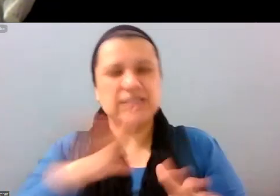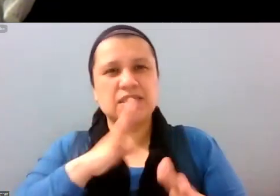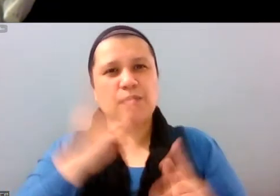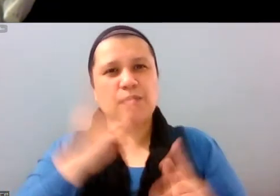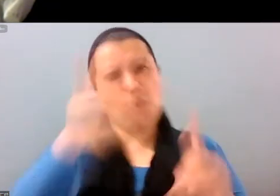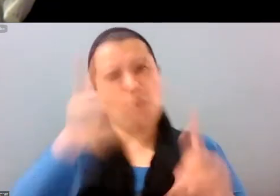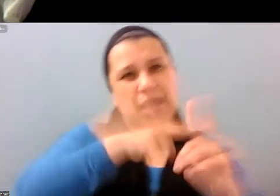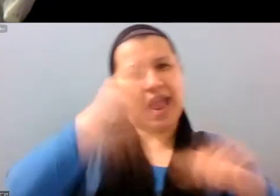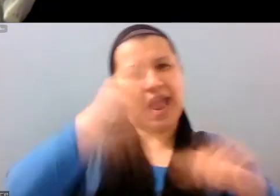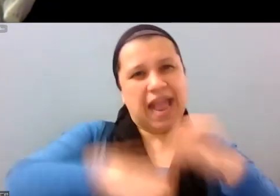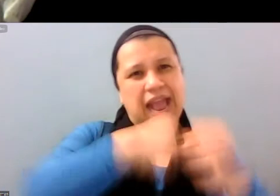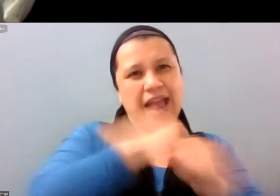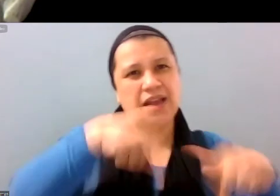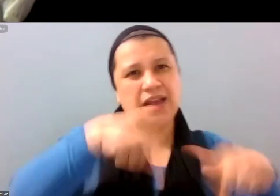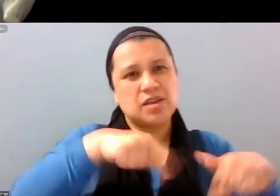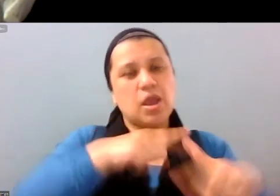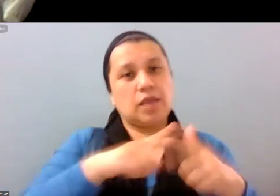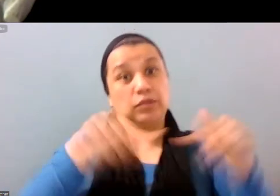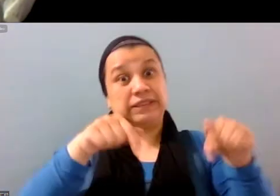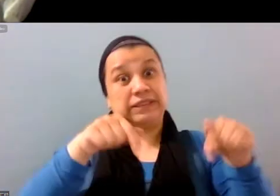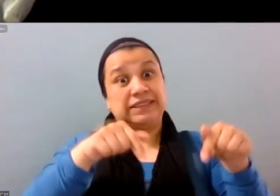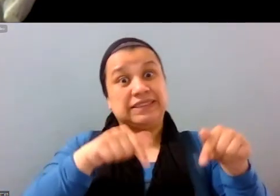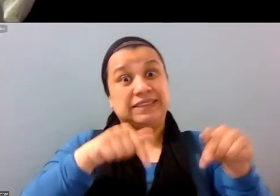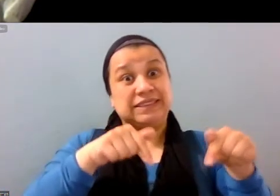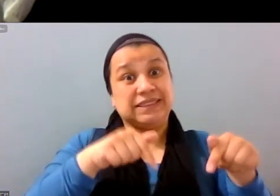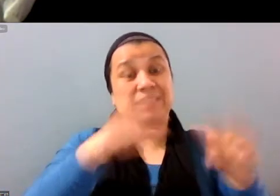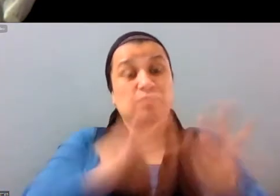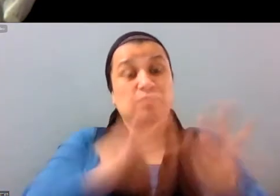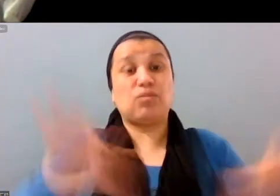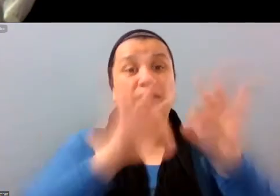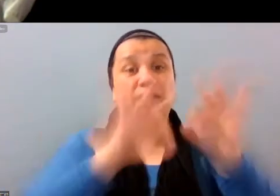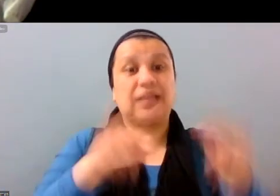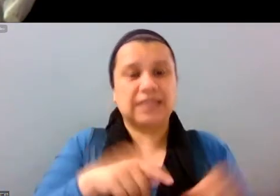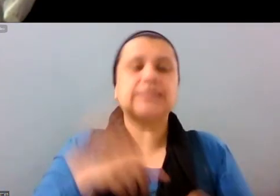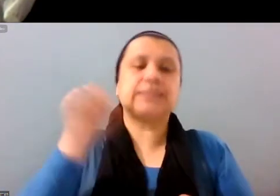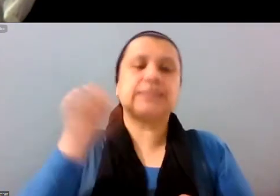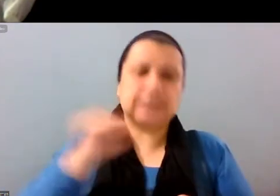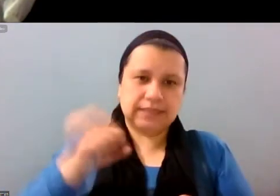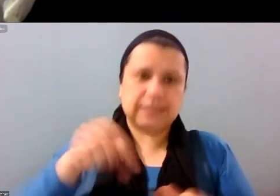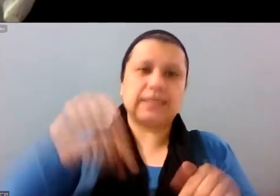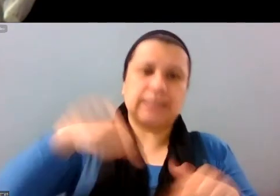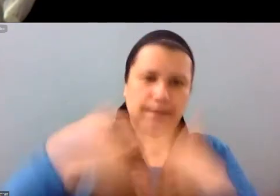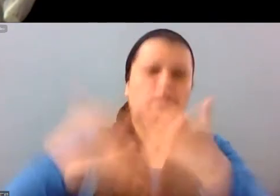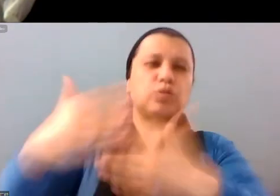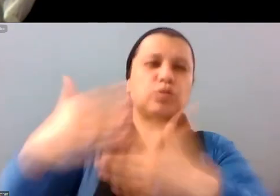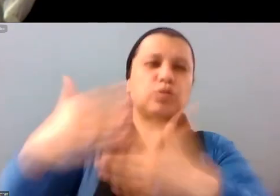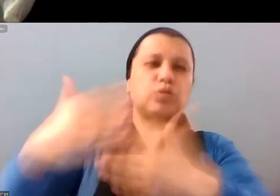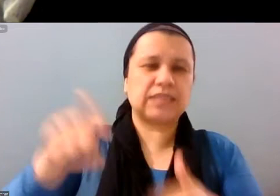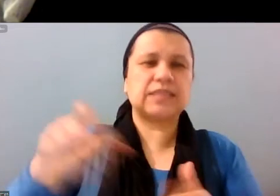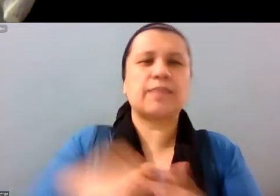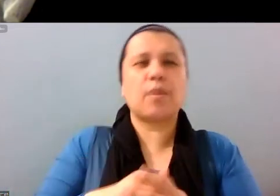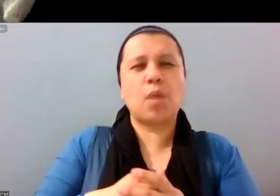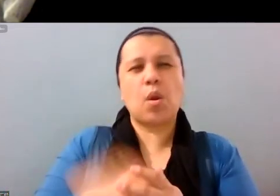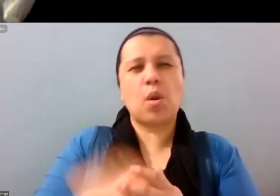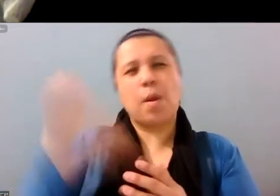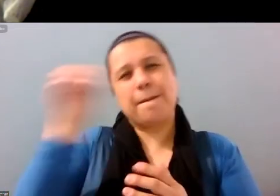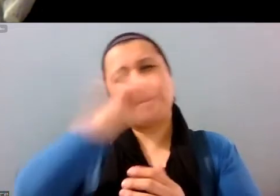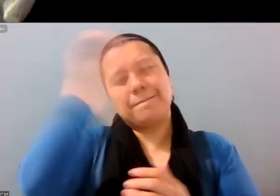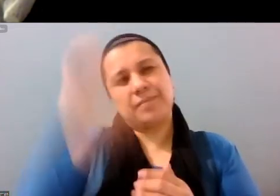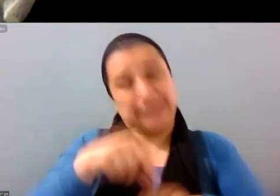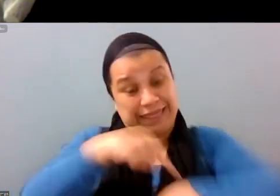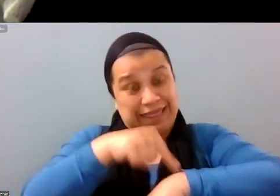y creo que eso es un elemento de fondo muy importante efectivamente en este proceso vamos a tener un porcentaje que la